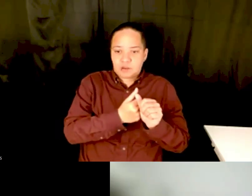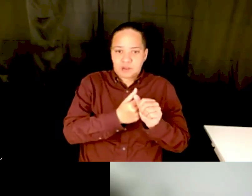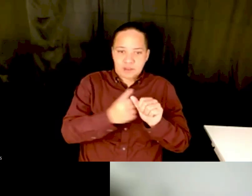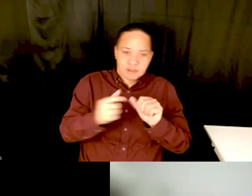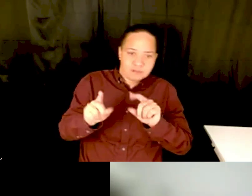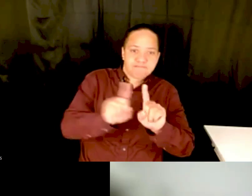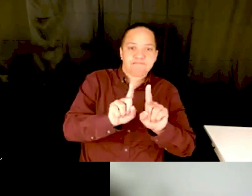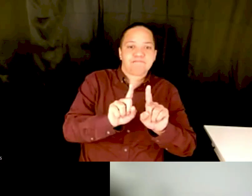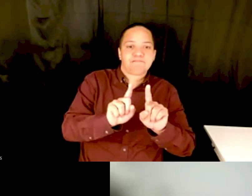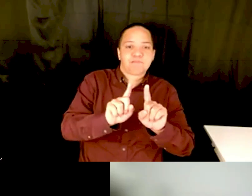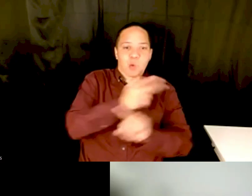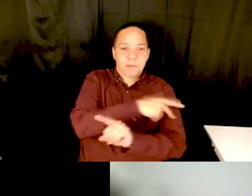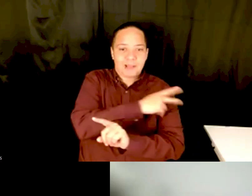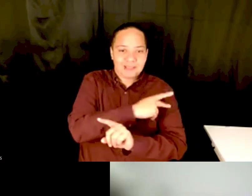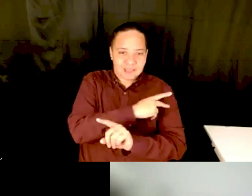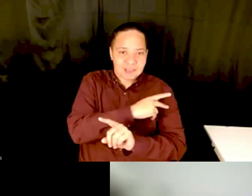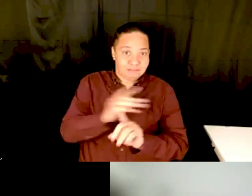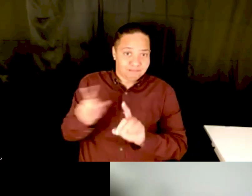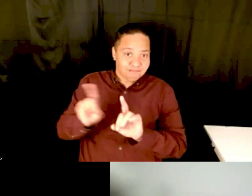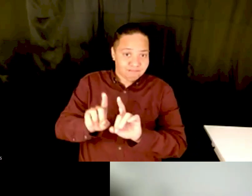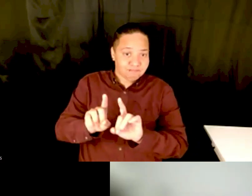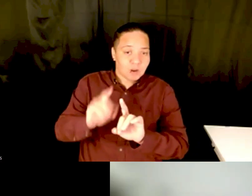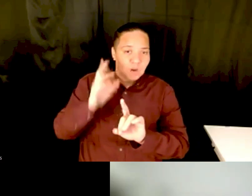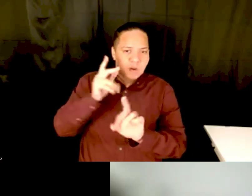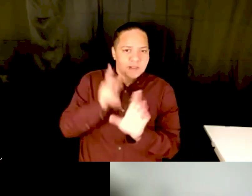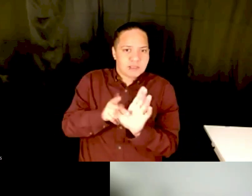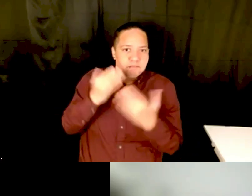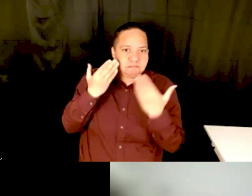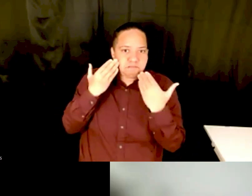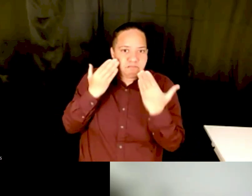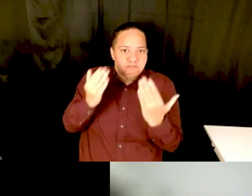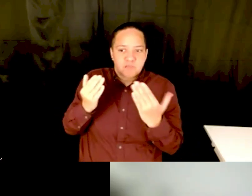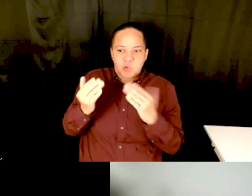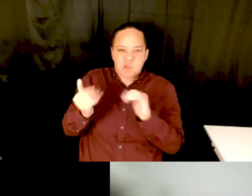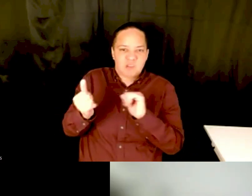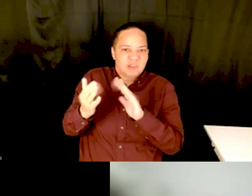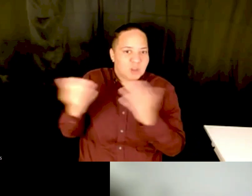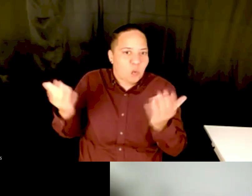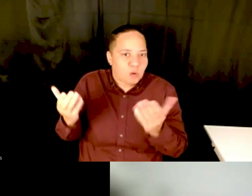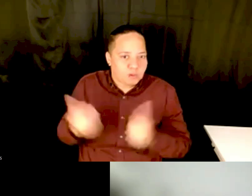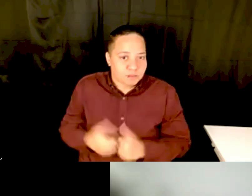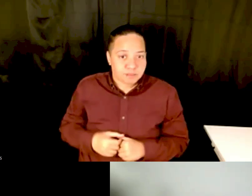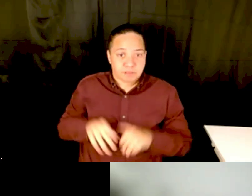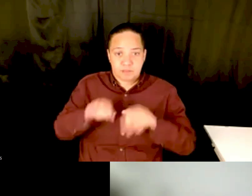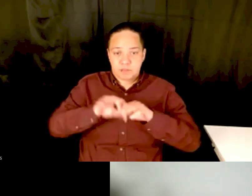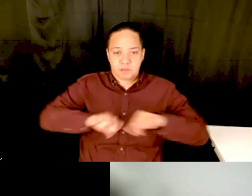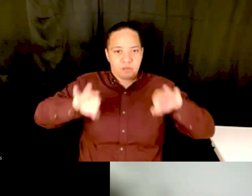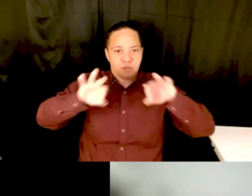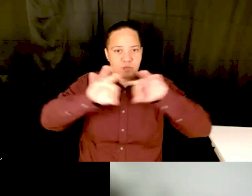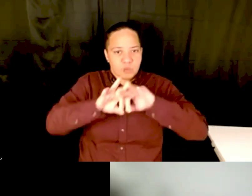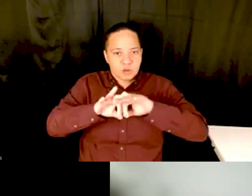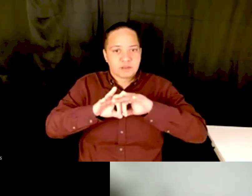frente. Porque el psiquiatra no sabe con qué se va a enfrentar. Y es importante poder